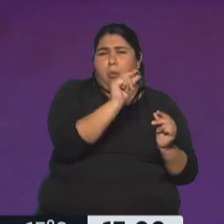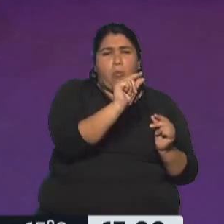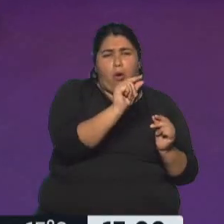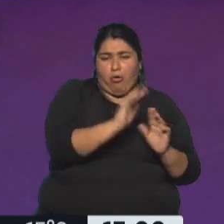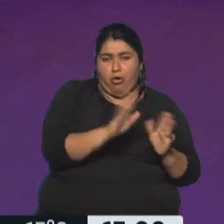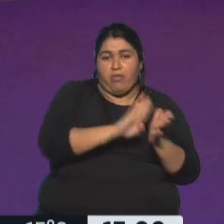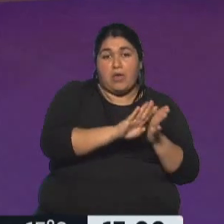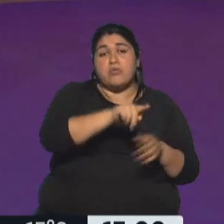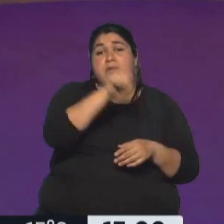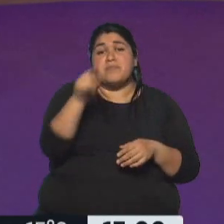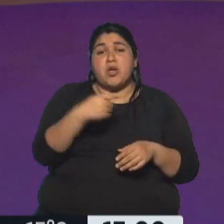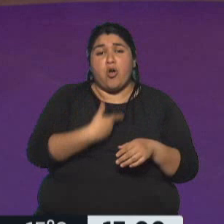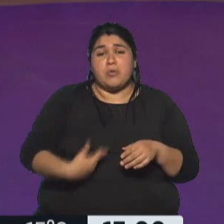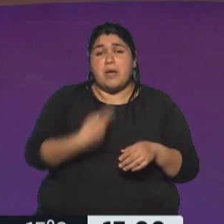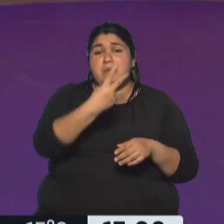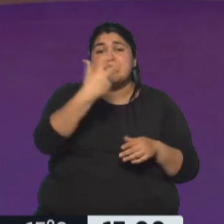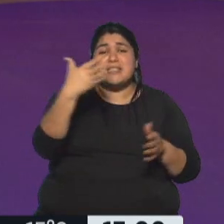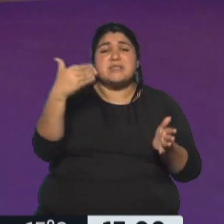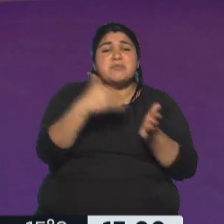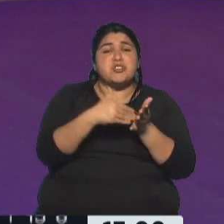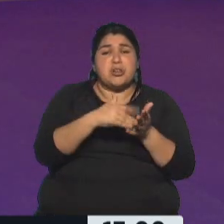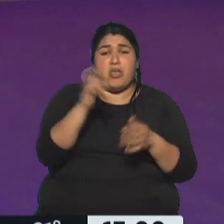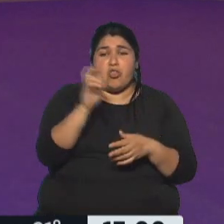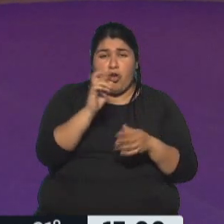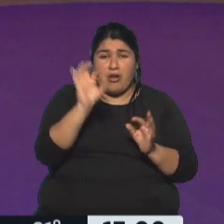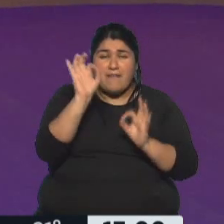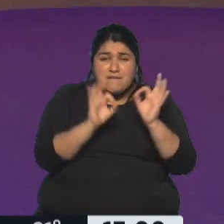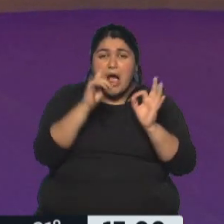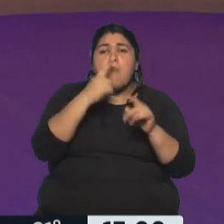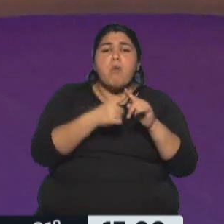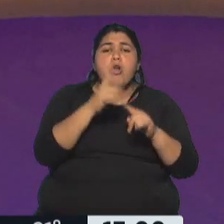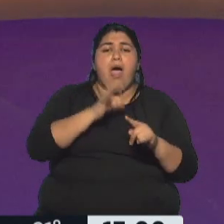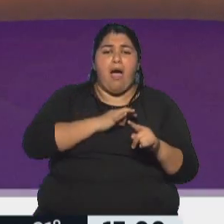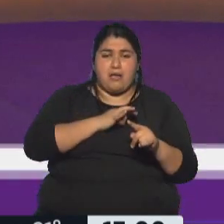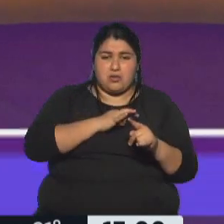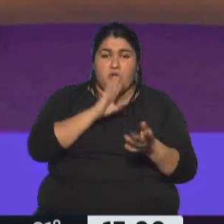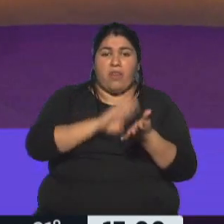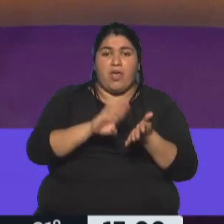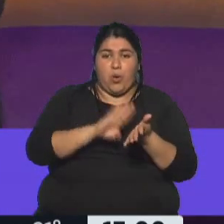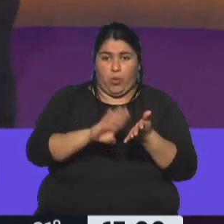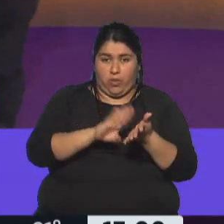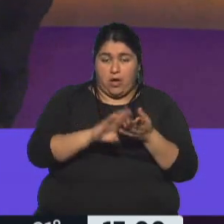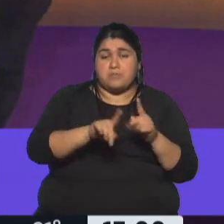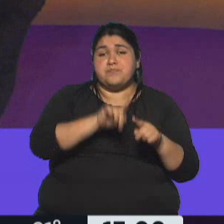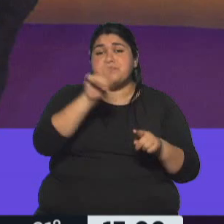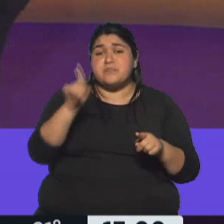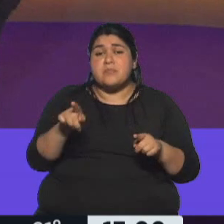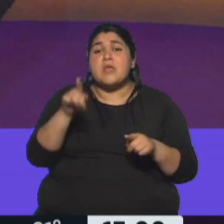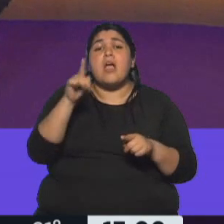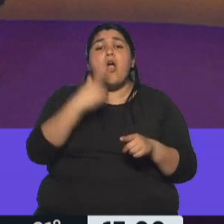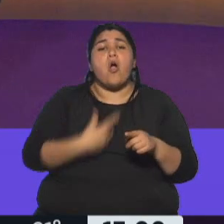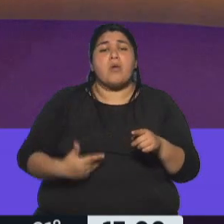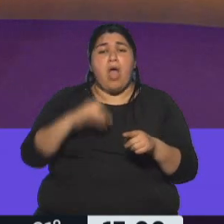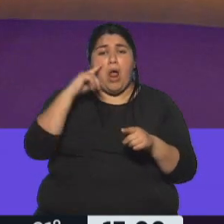Durante el gobierno de Mauricio Macri, 23.000 millones de dólares es el promedio anual de endeudamiento. Y durante el gobierno de